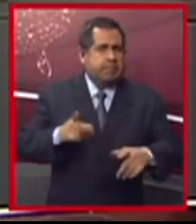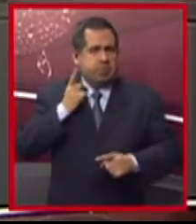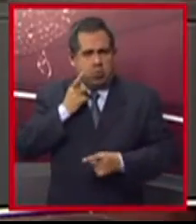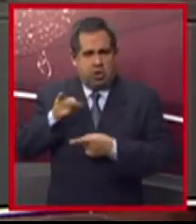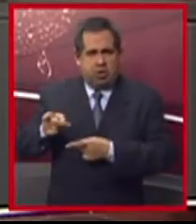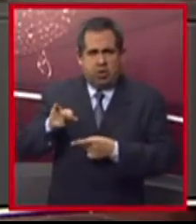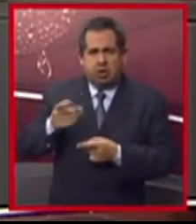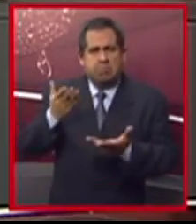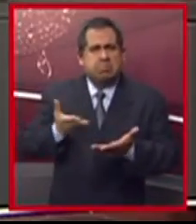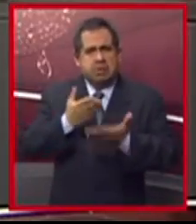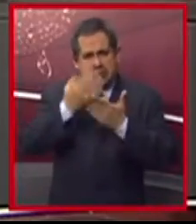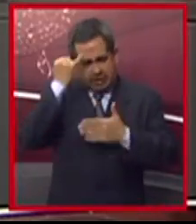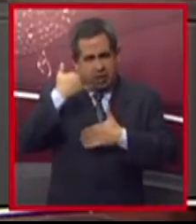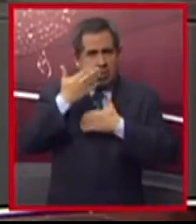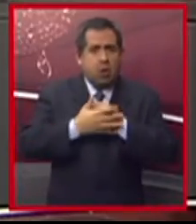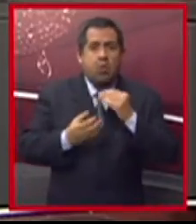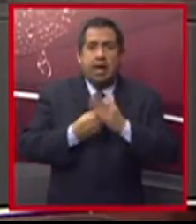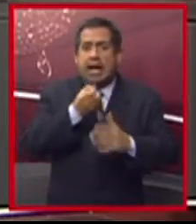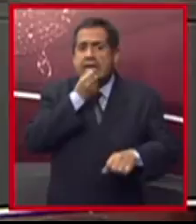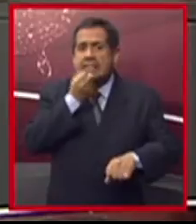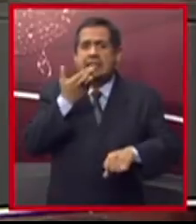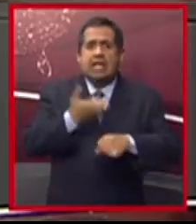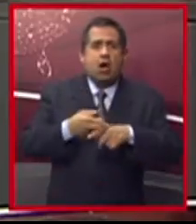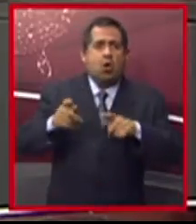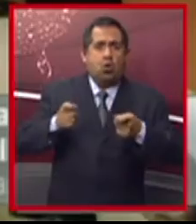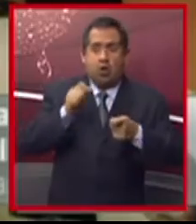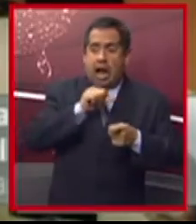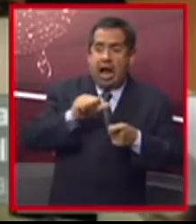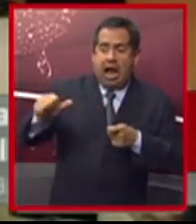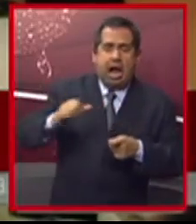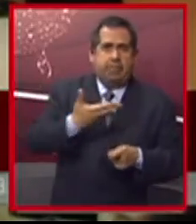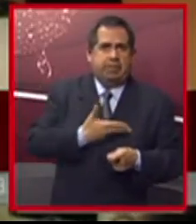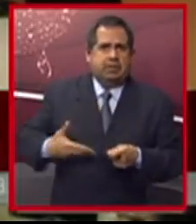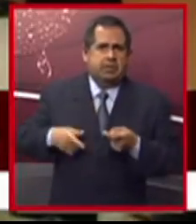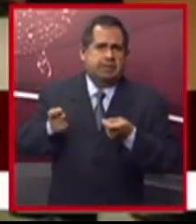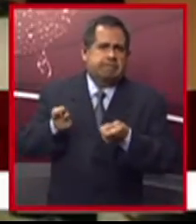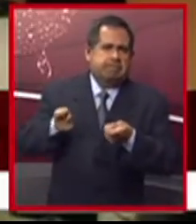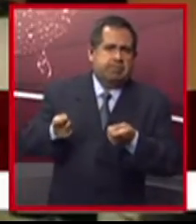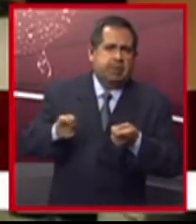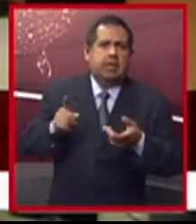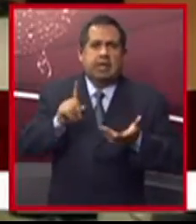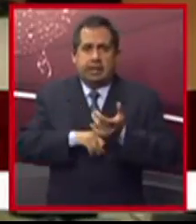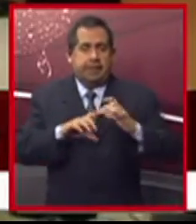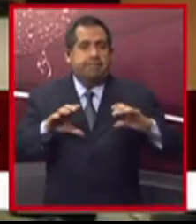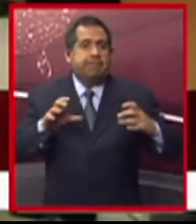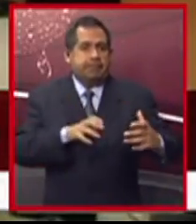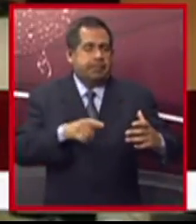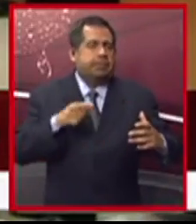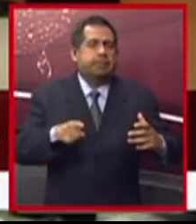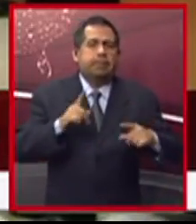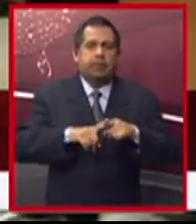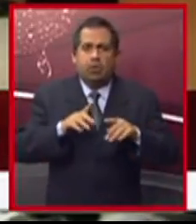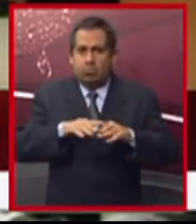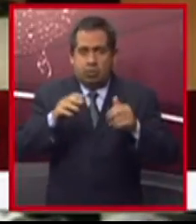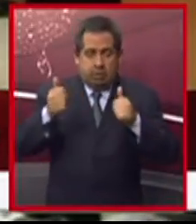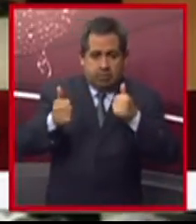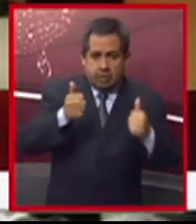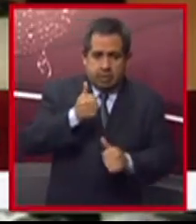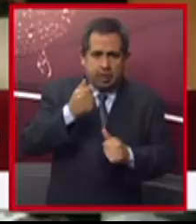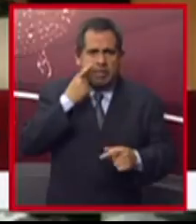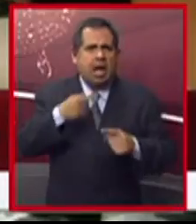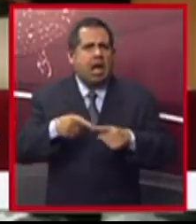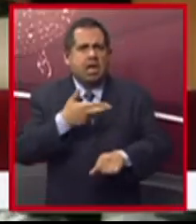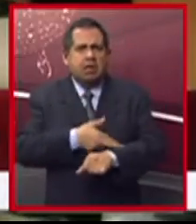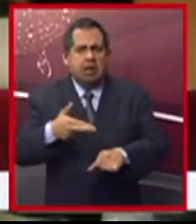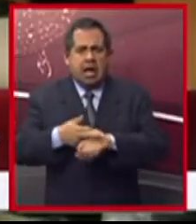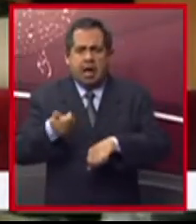diputado propuso crear la Secretaría de Control Interno del Ejecutivo, la cual formaría parte de las dependencias que el Poder Ejecutivo tiene para el despacho de